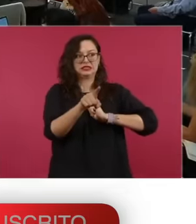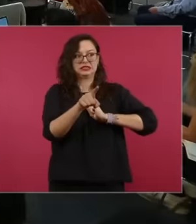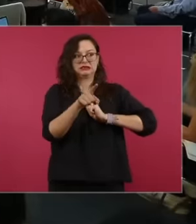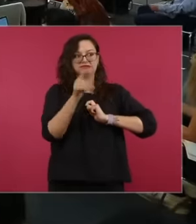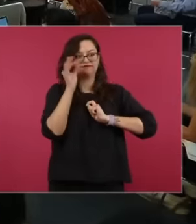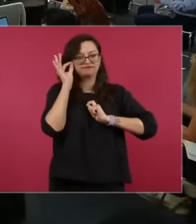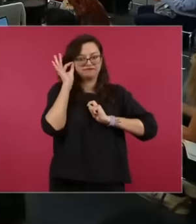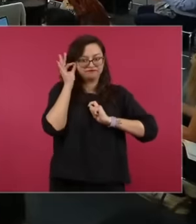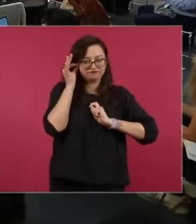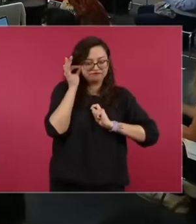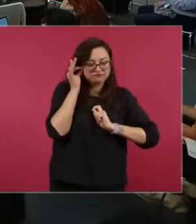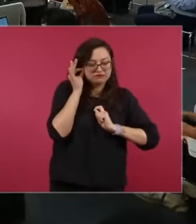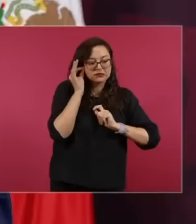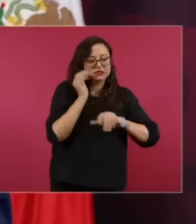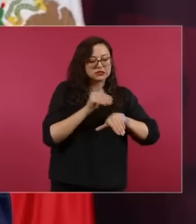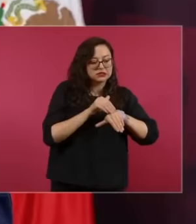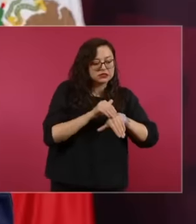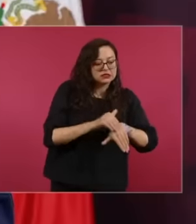de peleles,